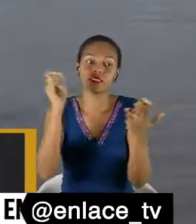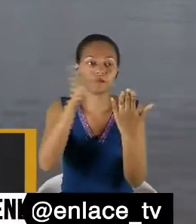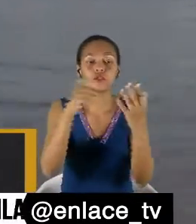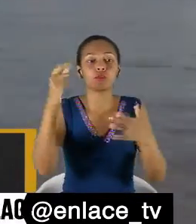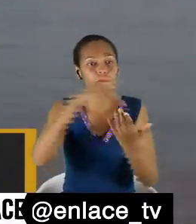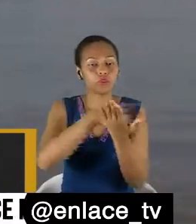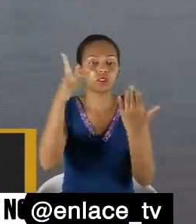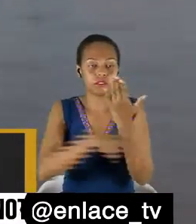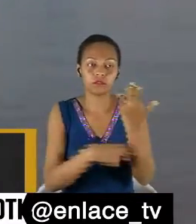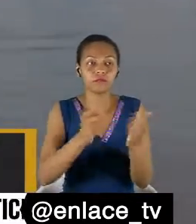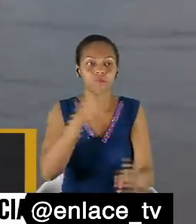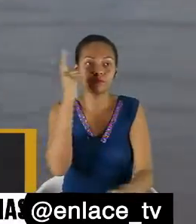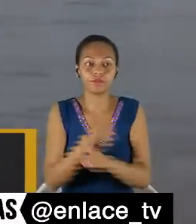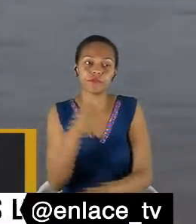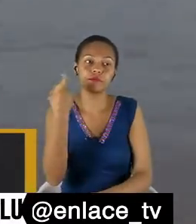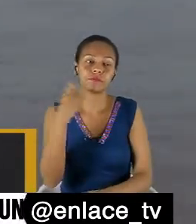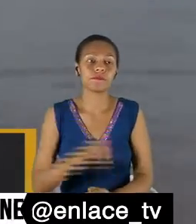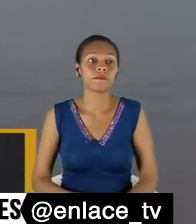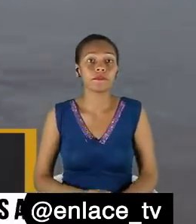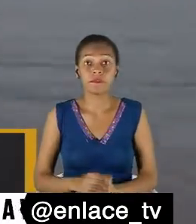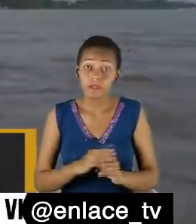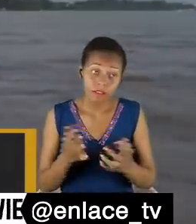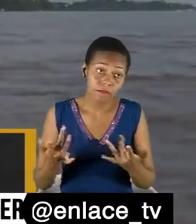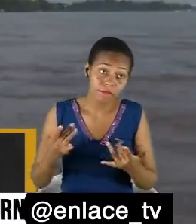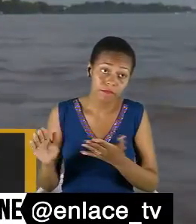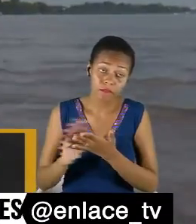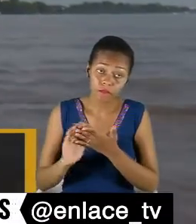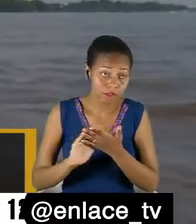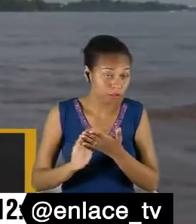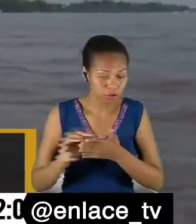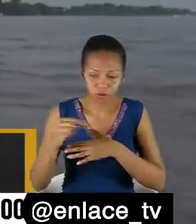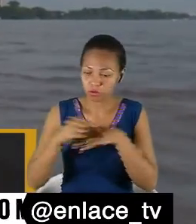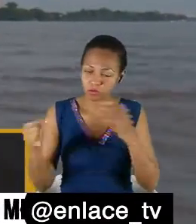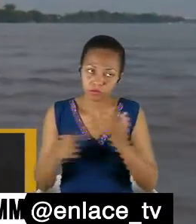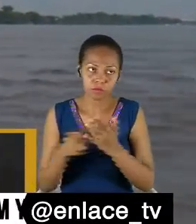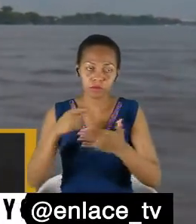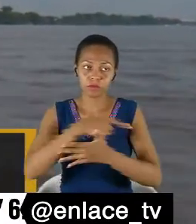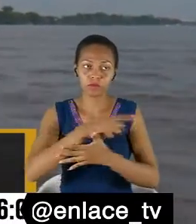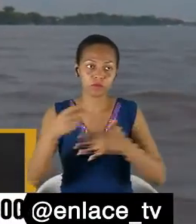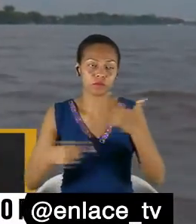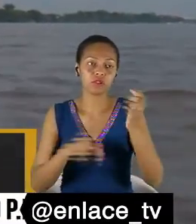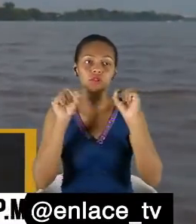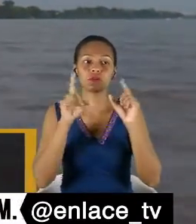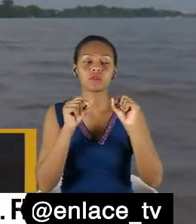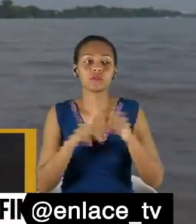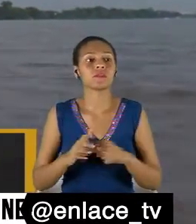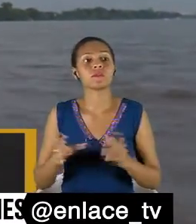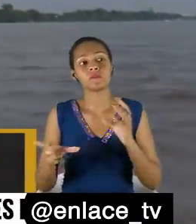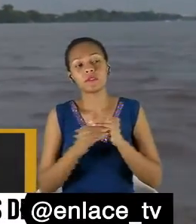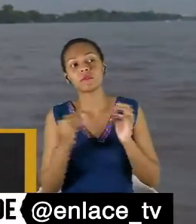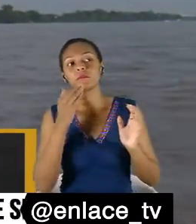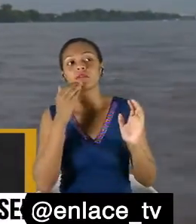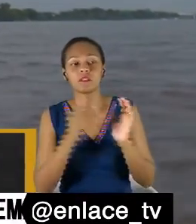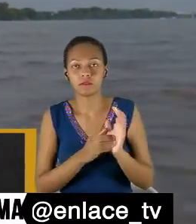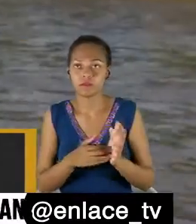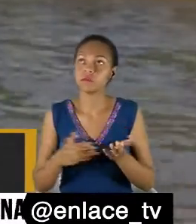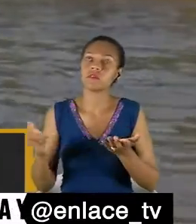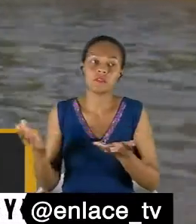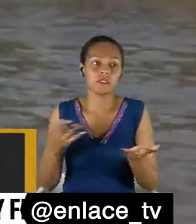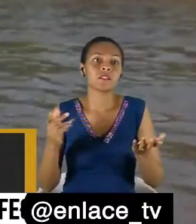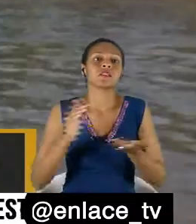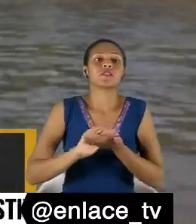cabalidad con la constitución del fideicomiso, la realización de aportes iniciales, la no objeción al plan de servicios provisionales, al programa de